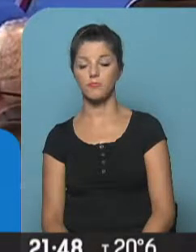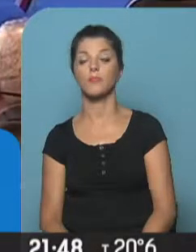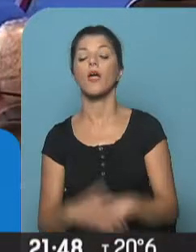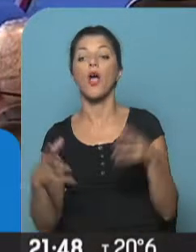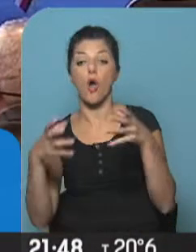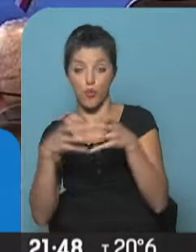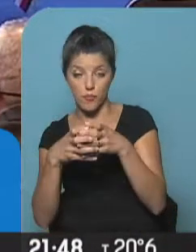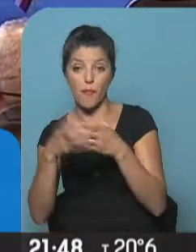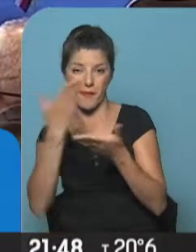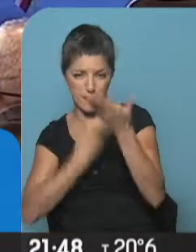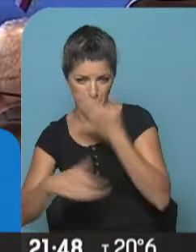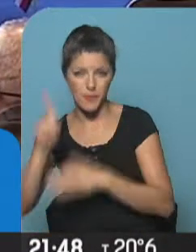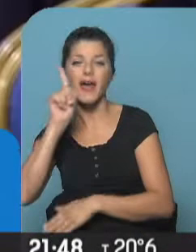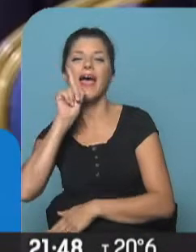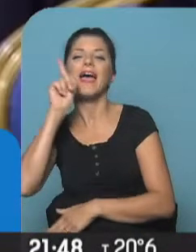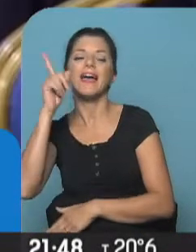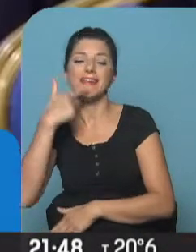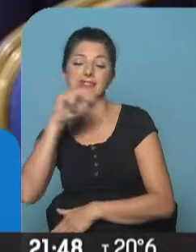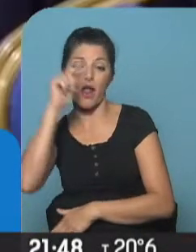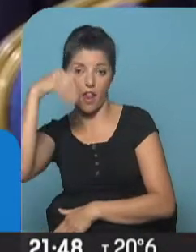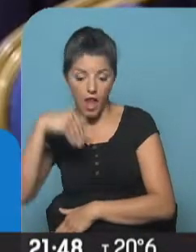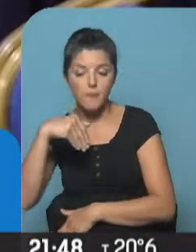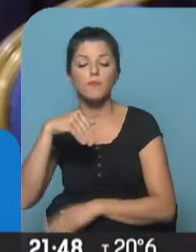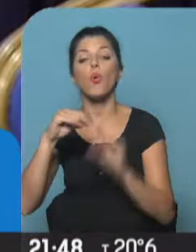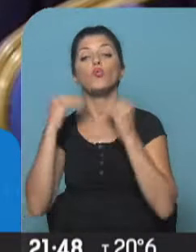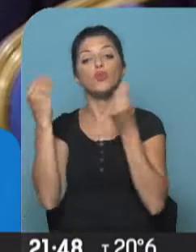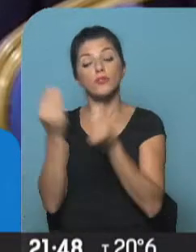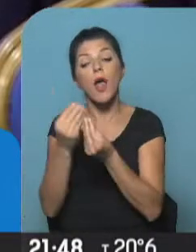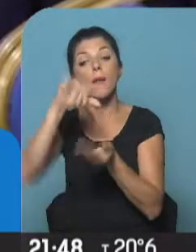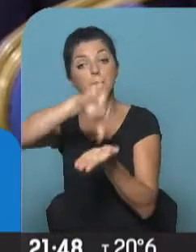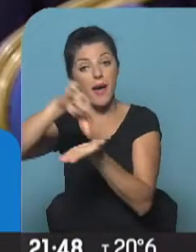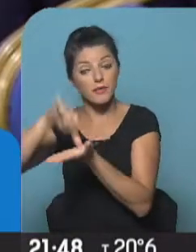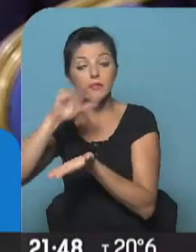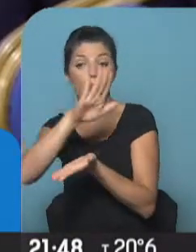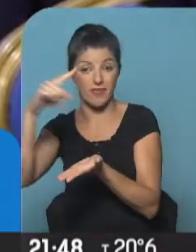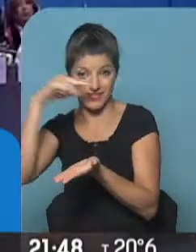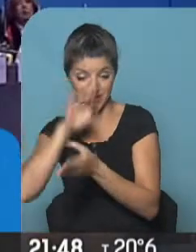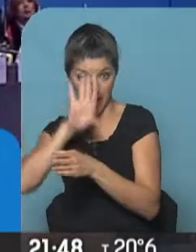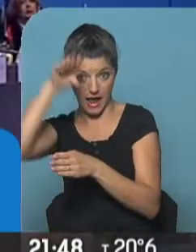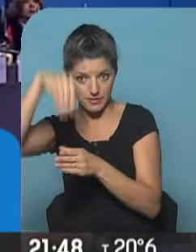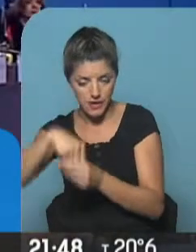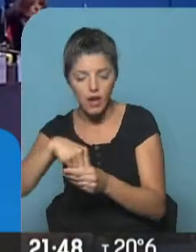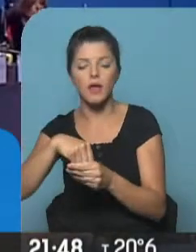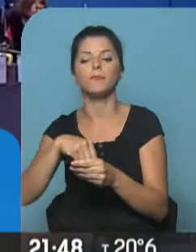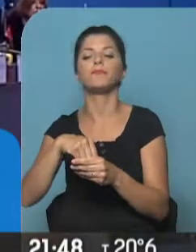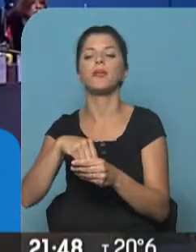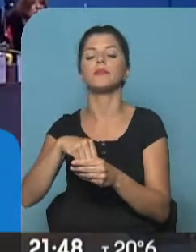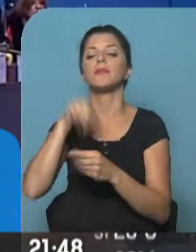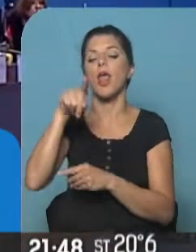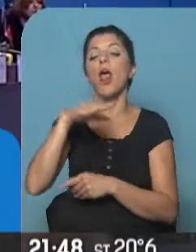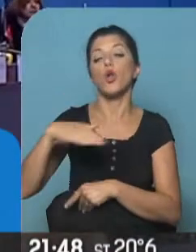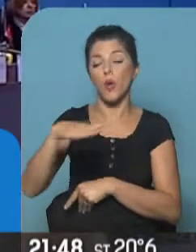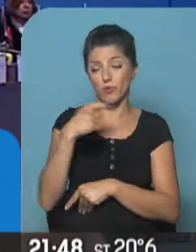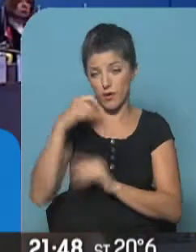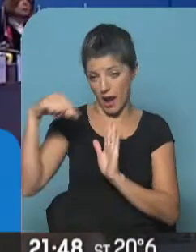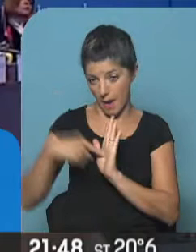para la Cooperación Islámica está integrada por 57 países. En una declaración emitida desde la capital de Turquía, los